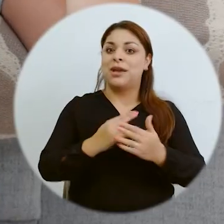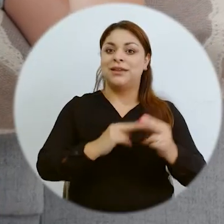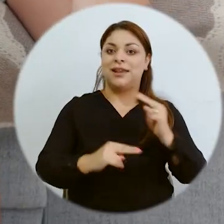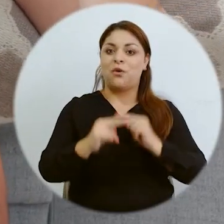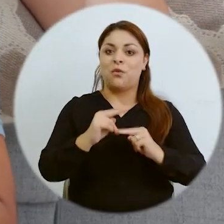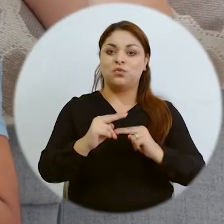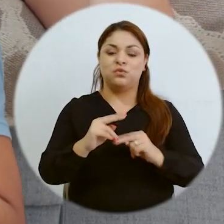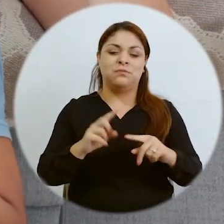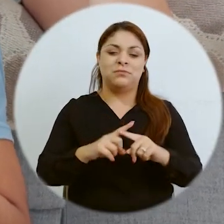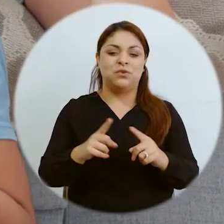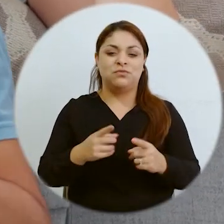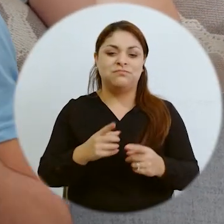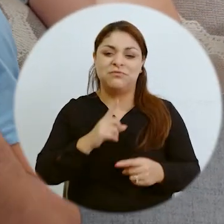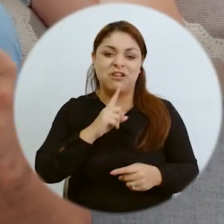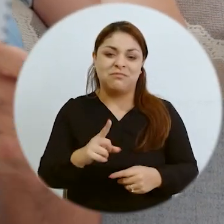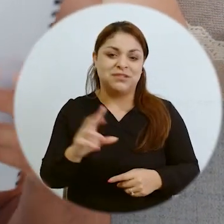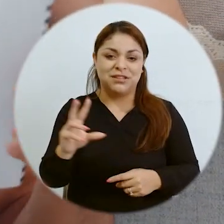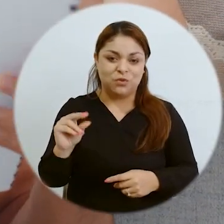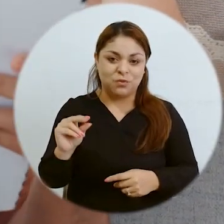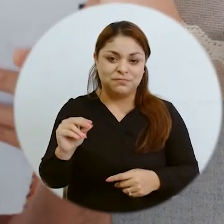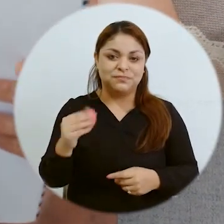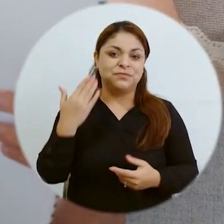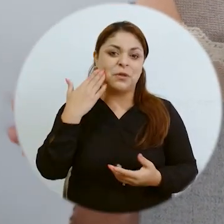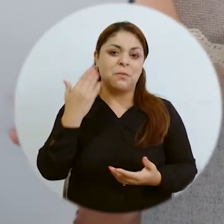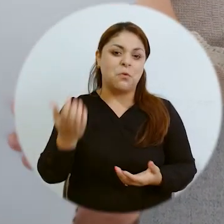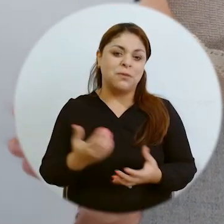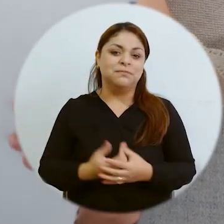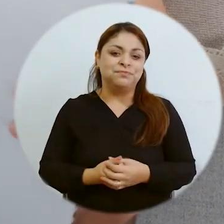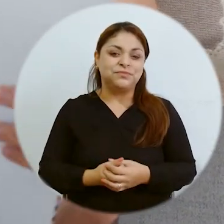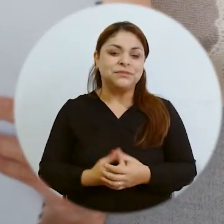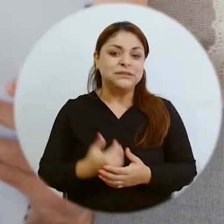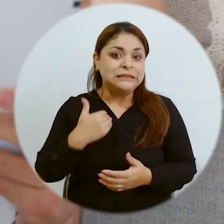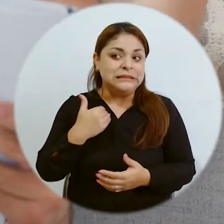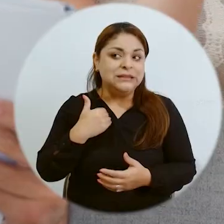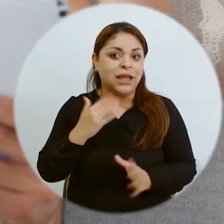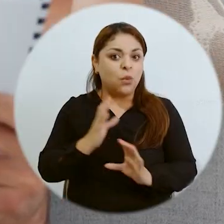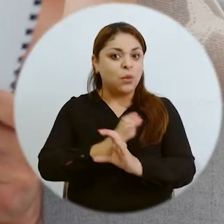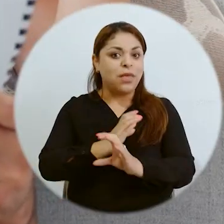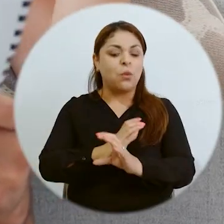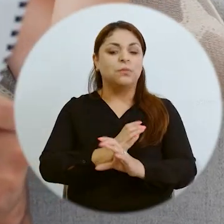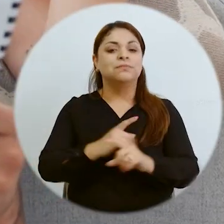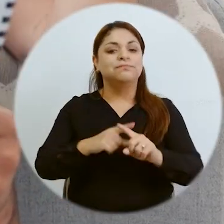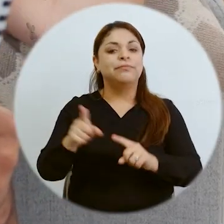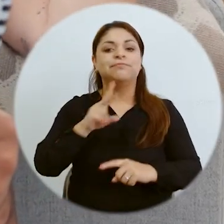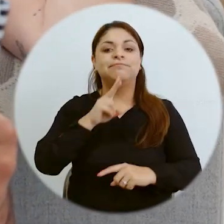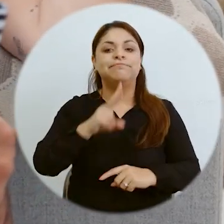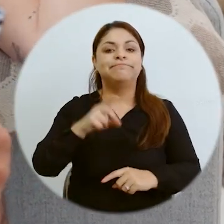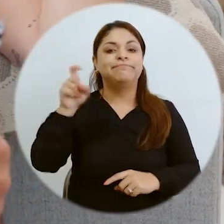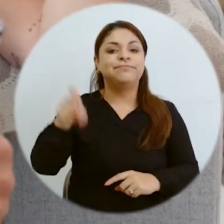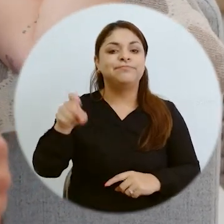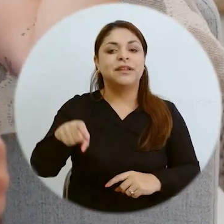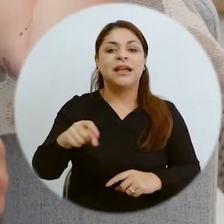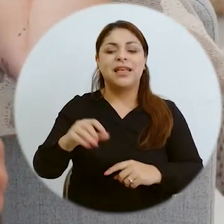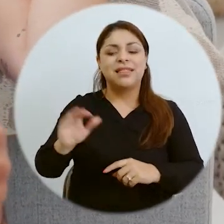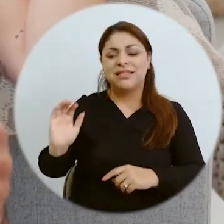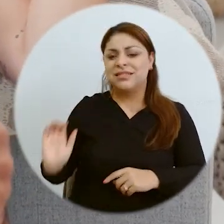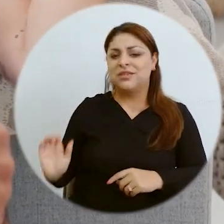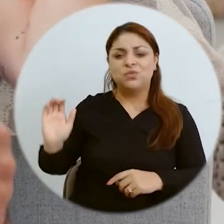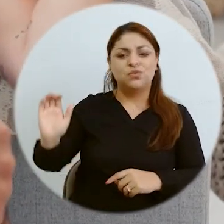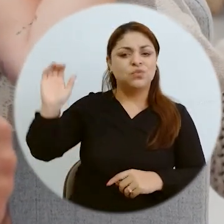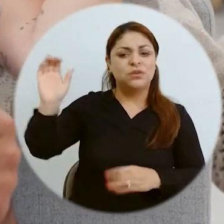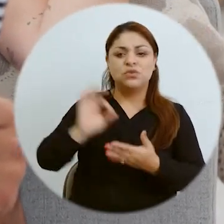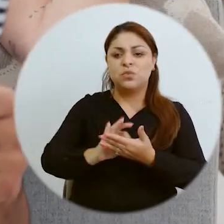salir con que hice el gran negocio de la vida y realmente no lo es, porque tiene su truco, pero definitivamente lo que ocupamos